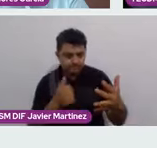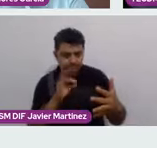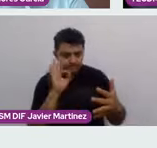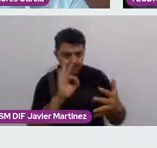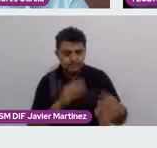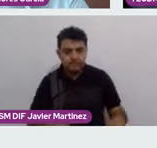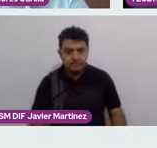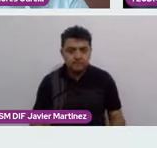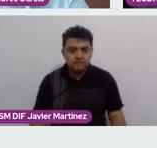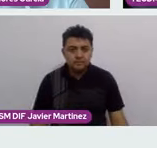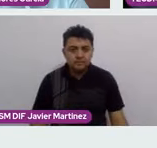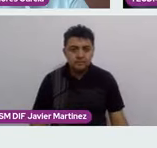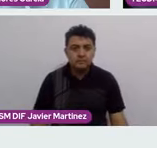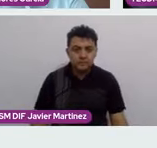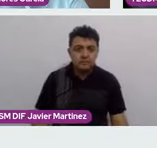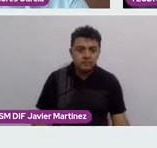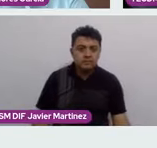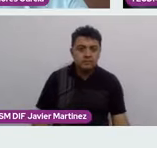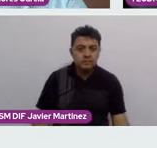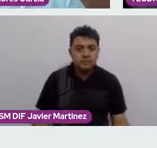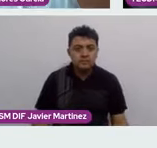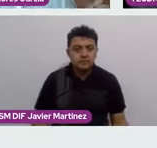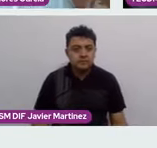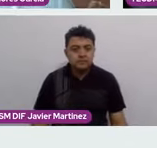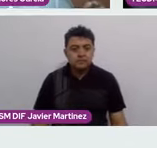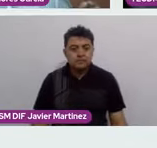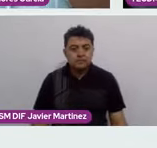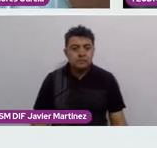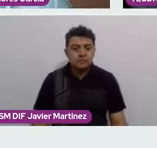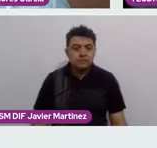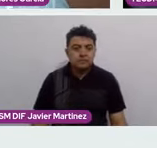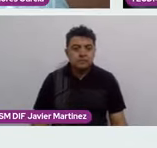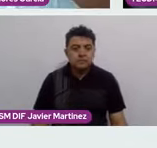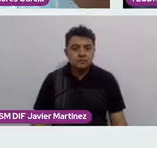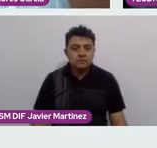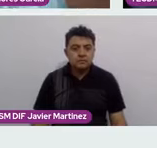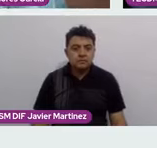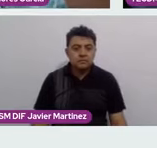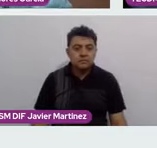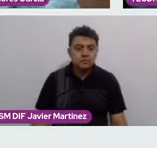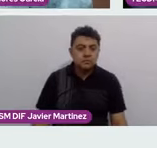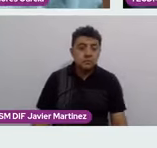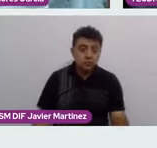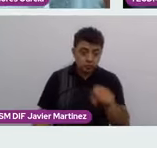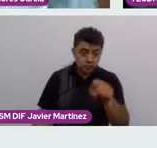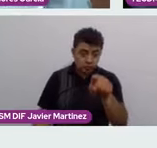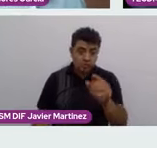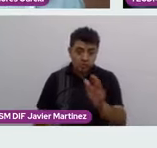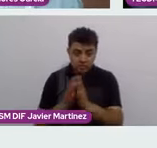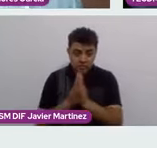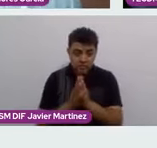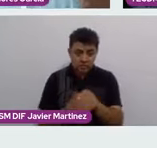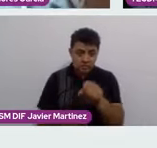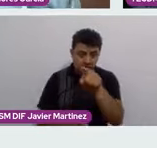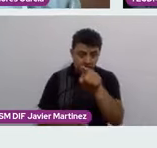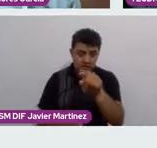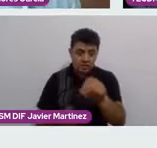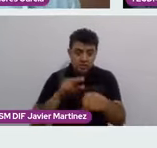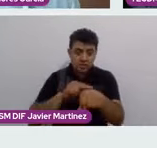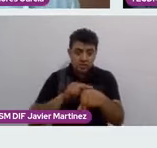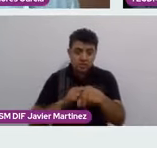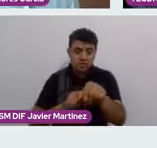una mejor expectativa de tratamiento. Corran, por favor, corran a ver al doctor Francisco Javier Mancilla, por favor.